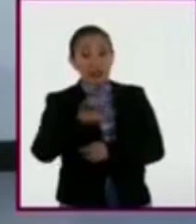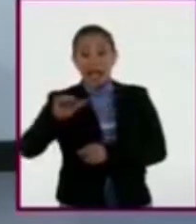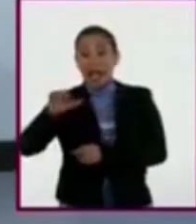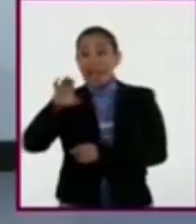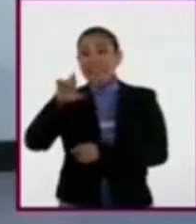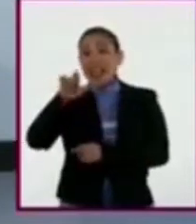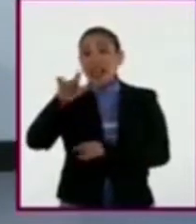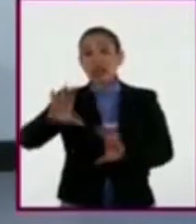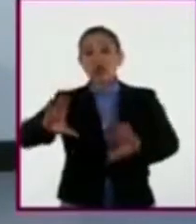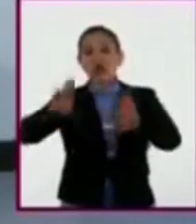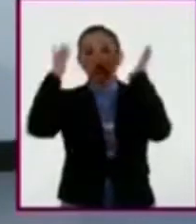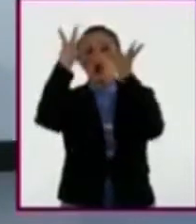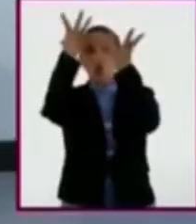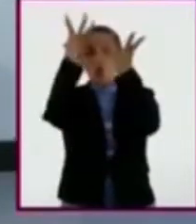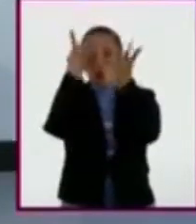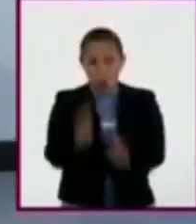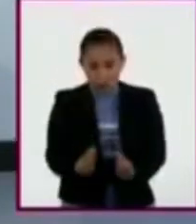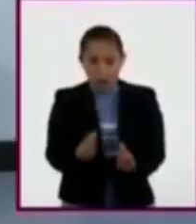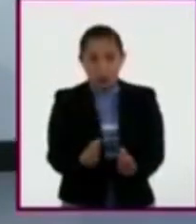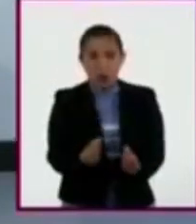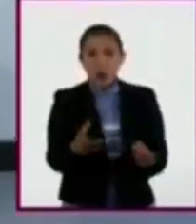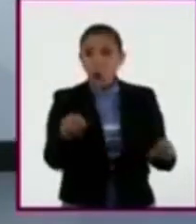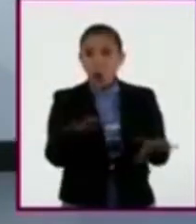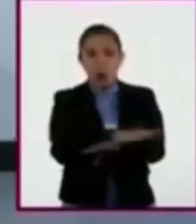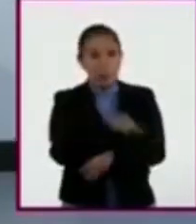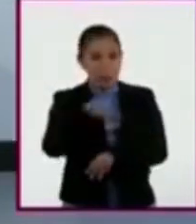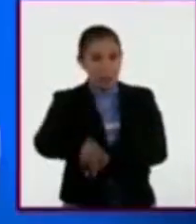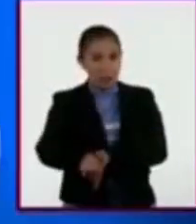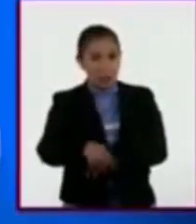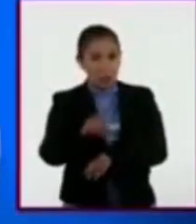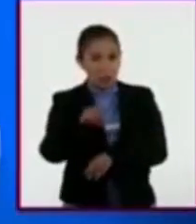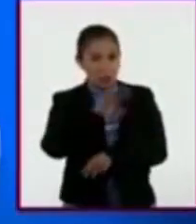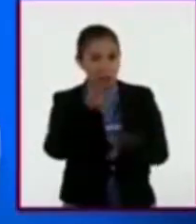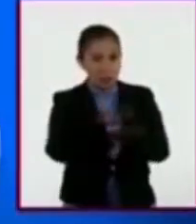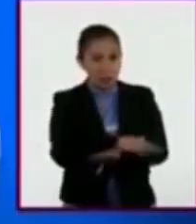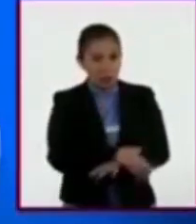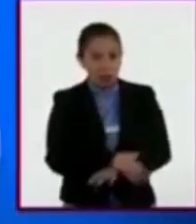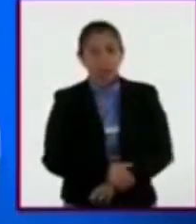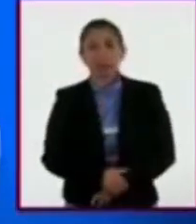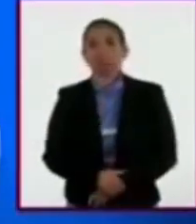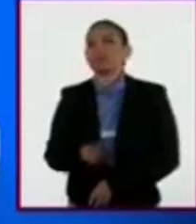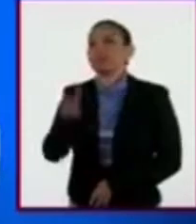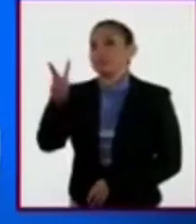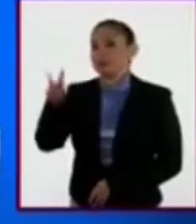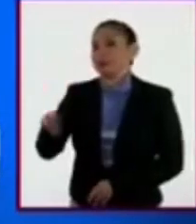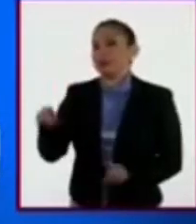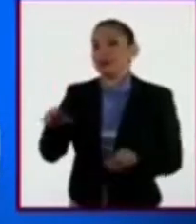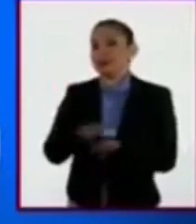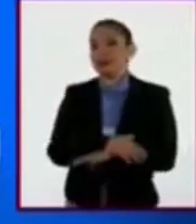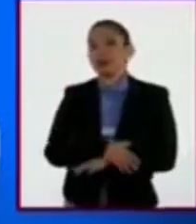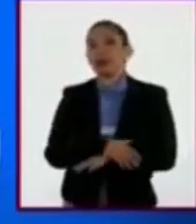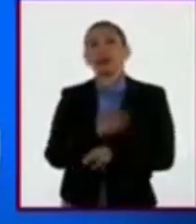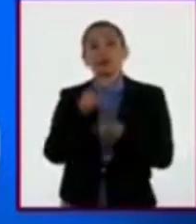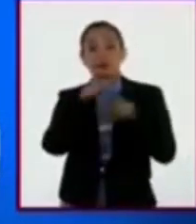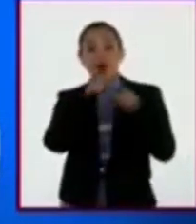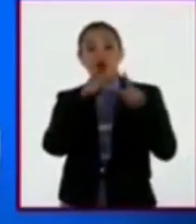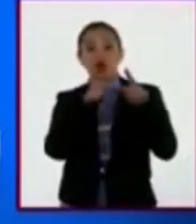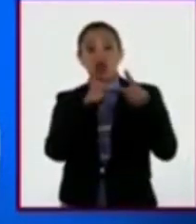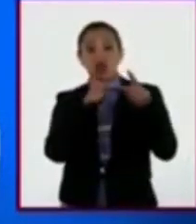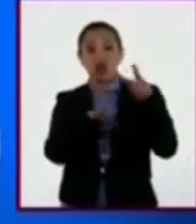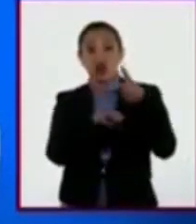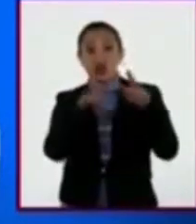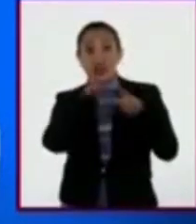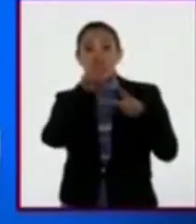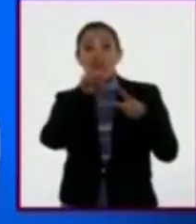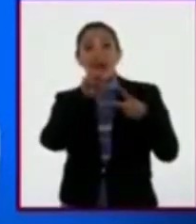a la gravedad es un valor que no cambia aquí en la Tierra, ¿cierto? Eso es correcto. Y estas dos variables